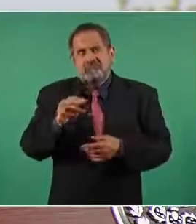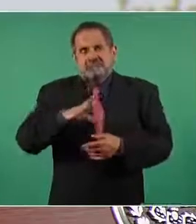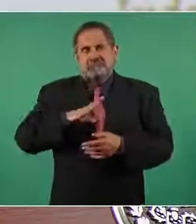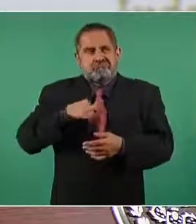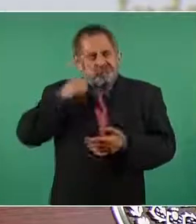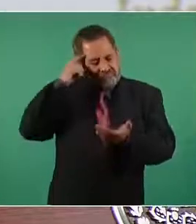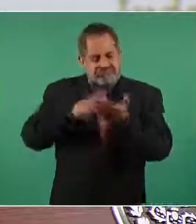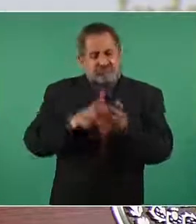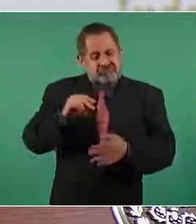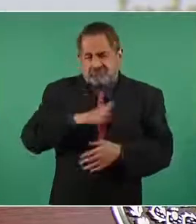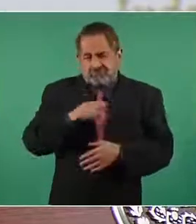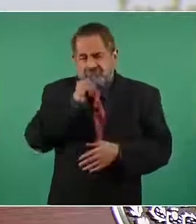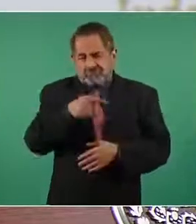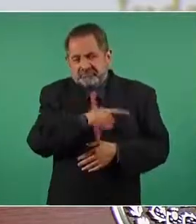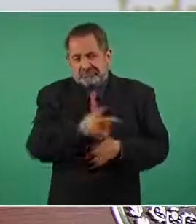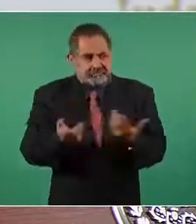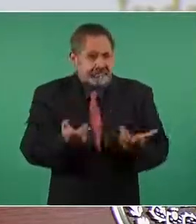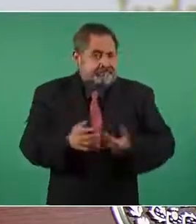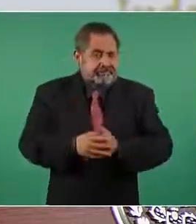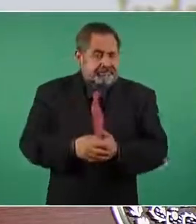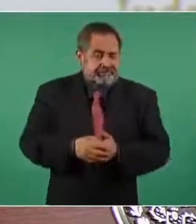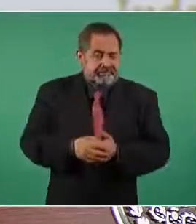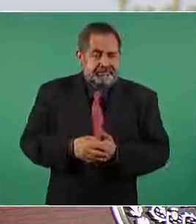porque no